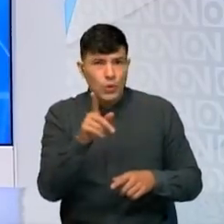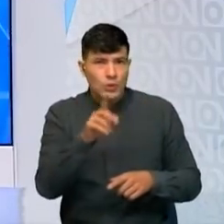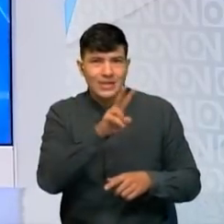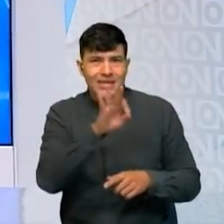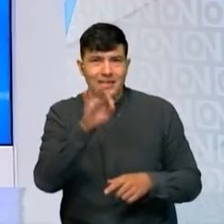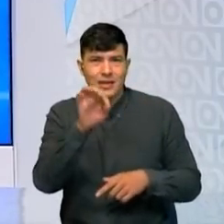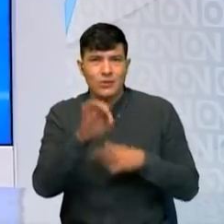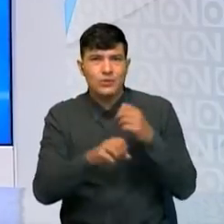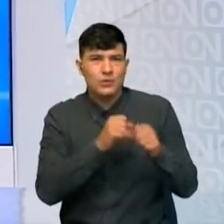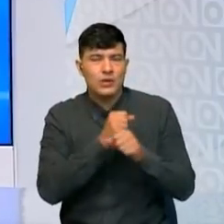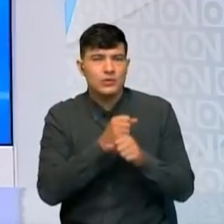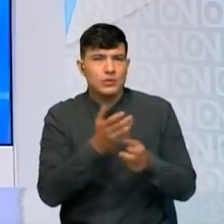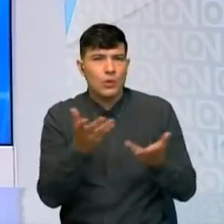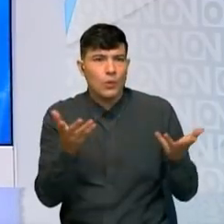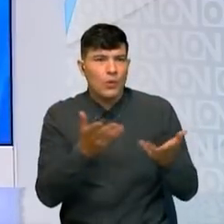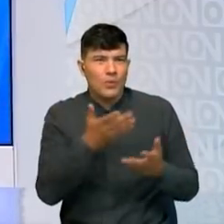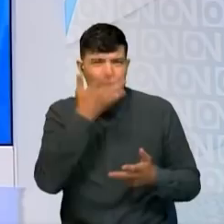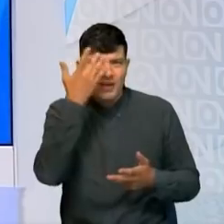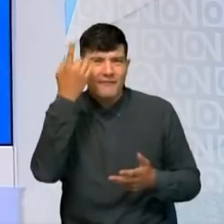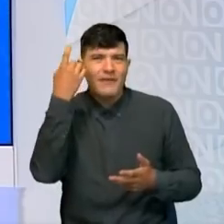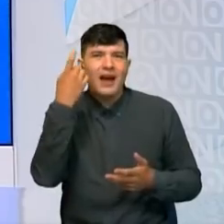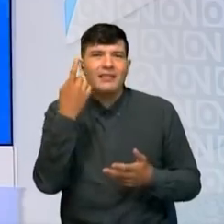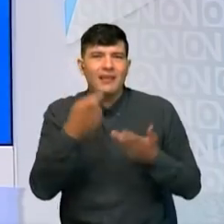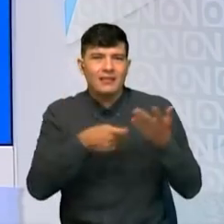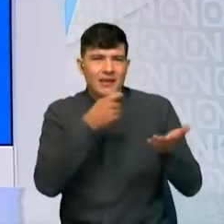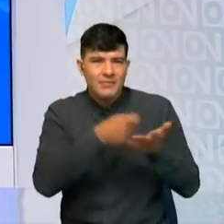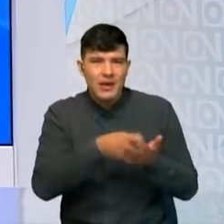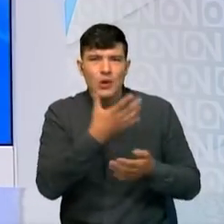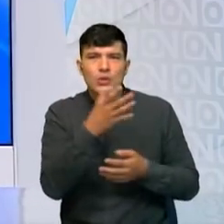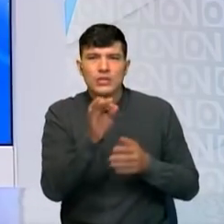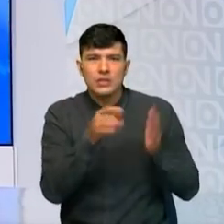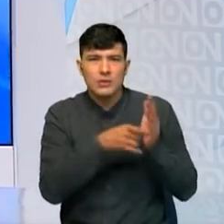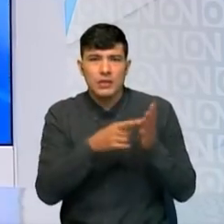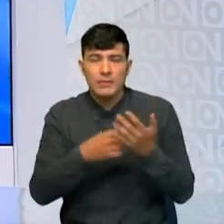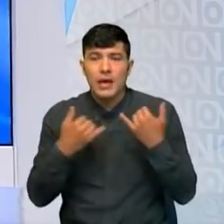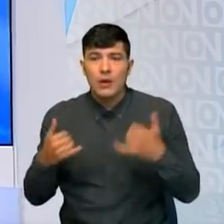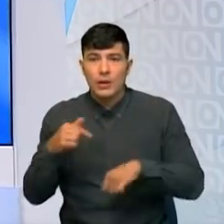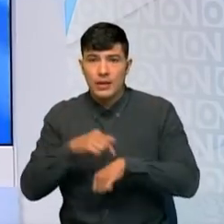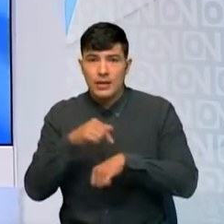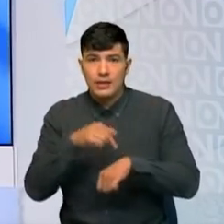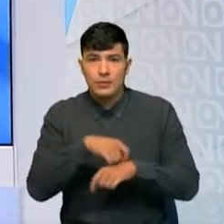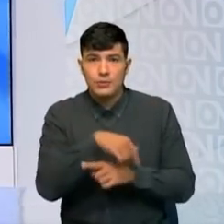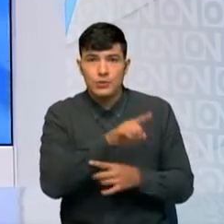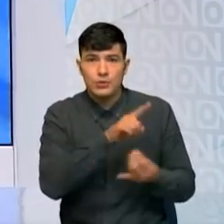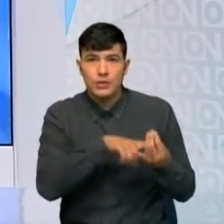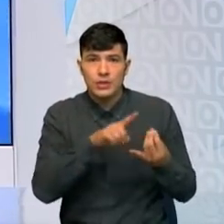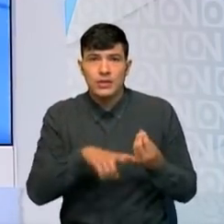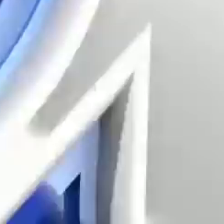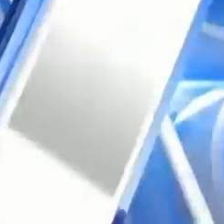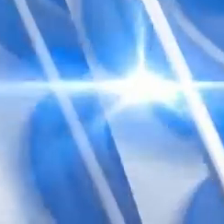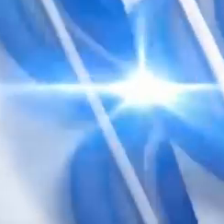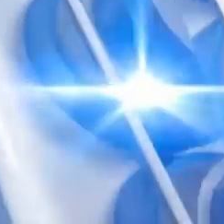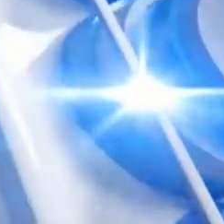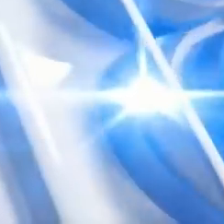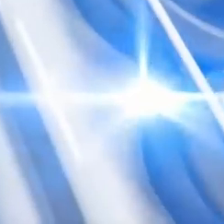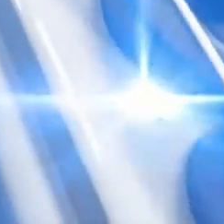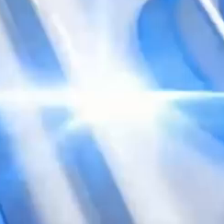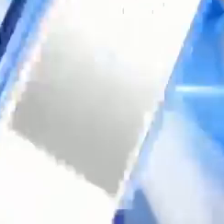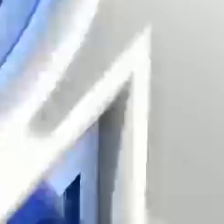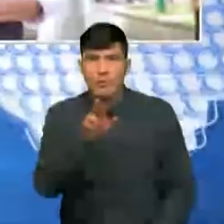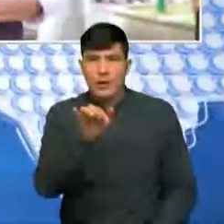homicidio se habría presentado por una deuda de 50 mil pesos a esta hora el caso lo entrega el bar pinilla